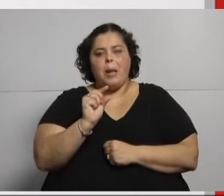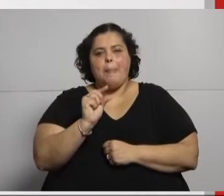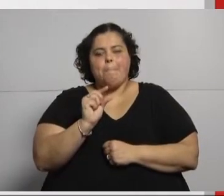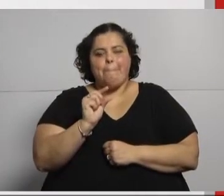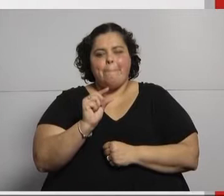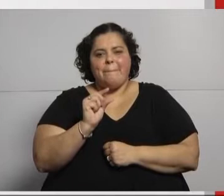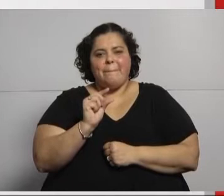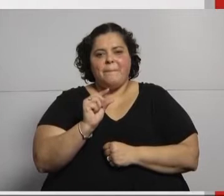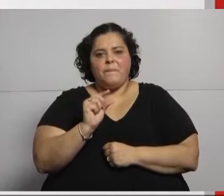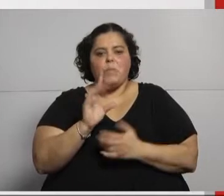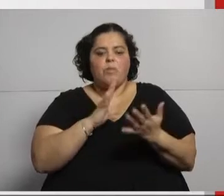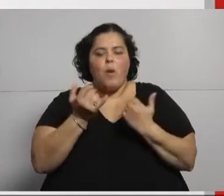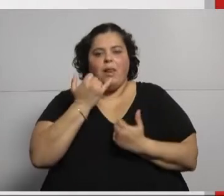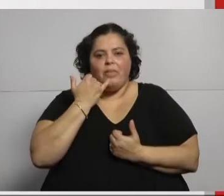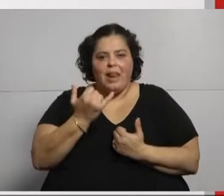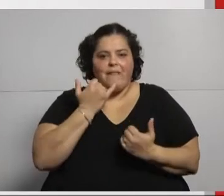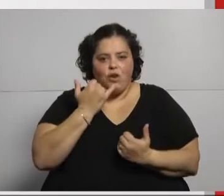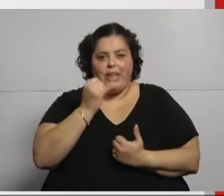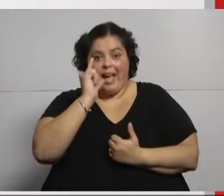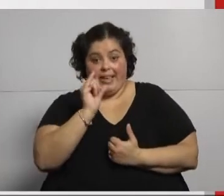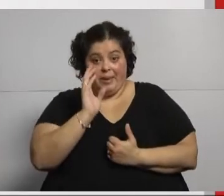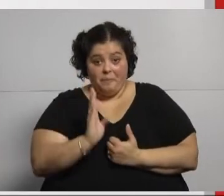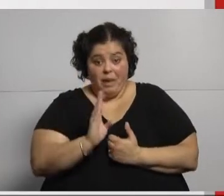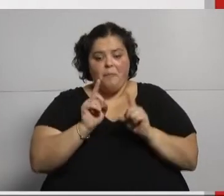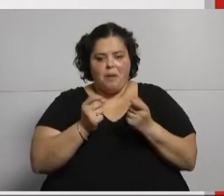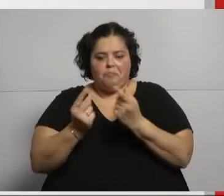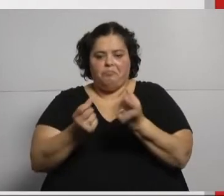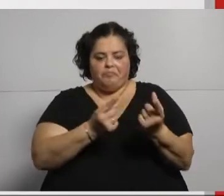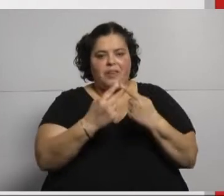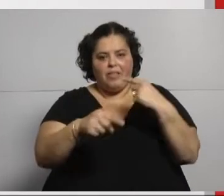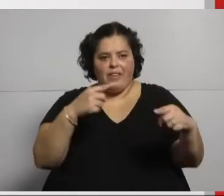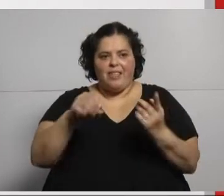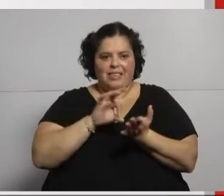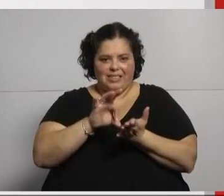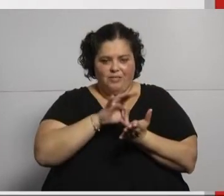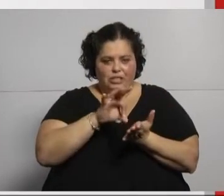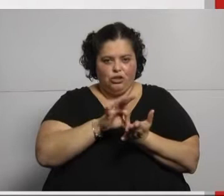terminales de telefonía IP hacia los diferentes servidores públicos.